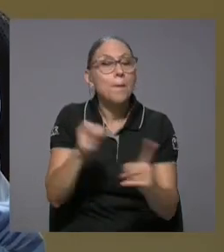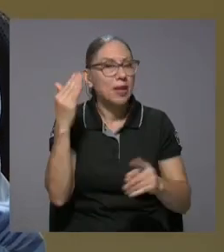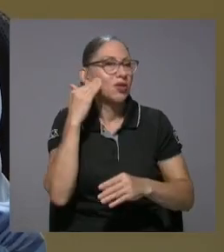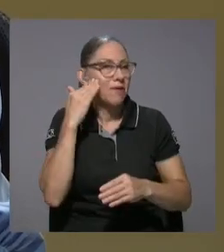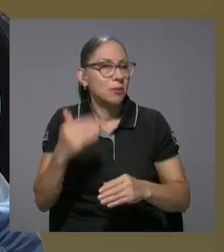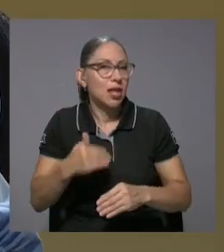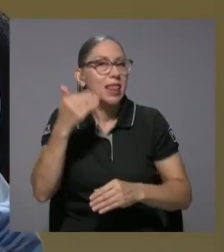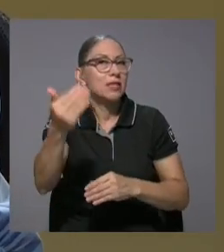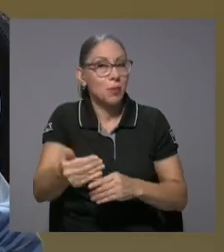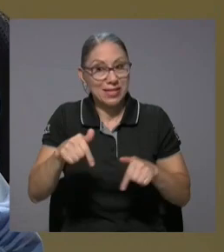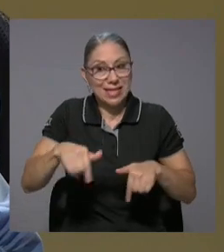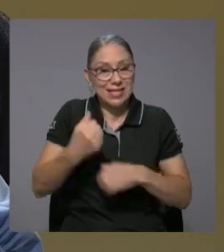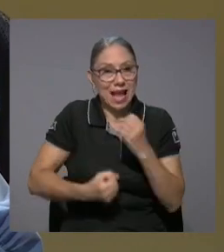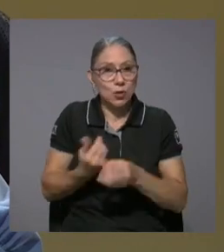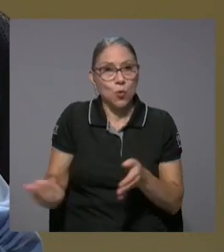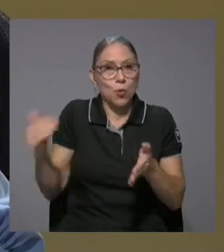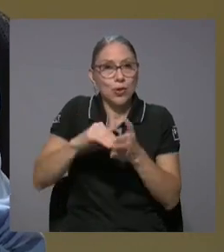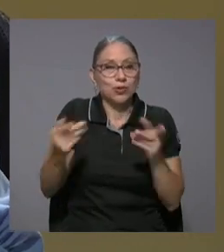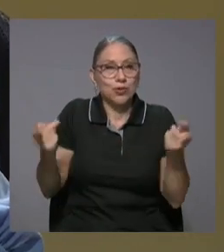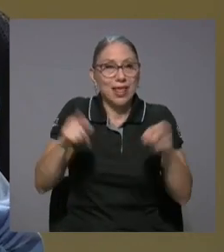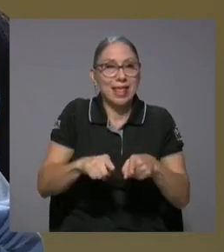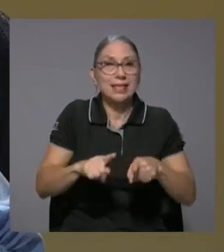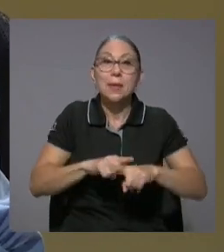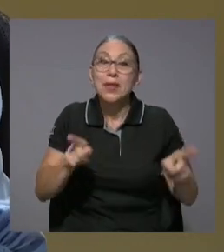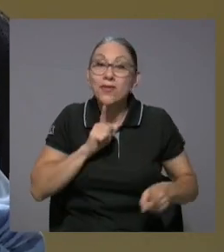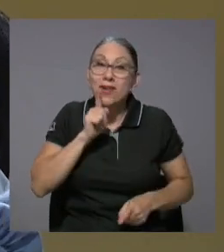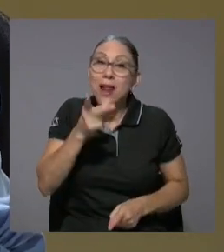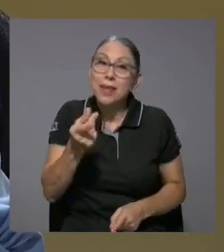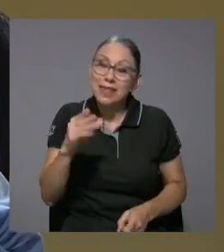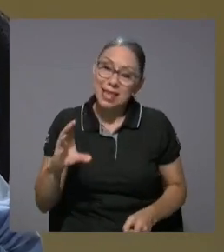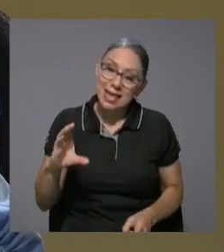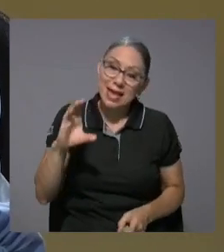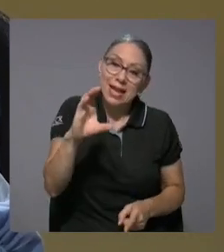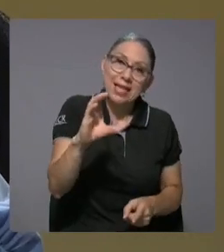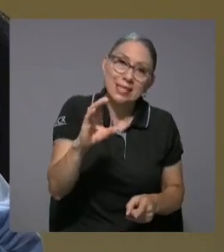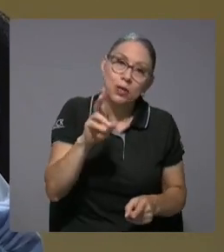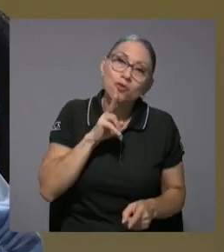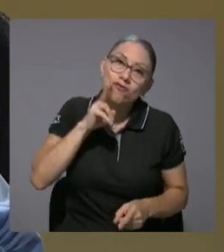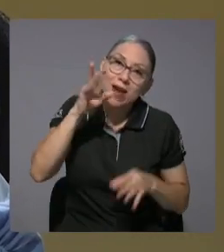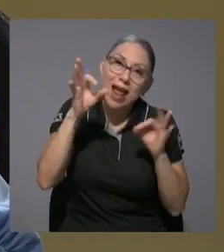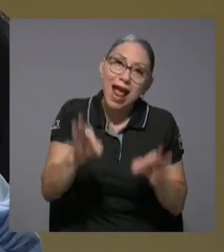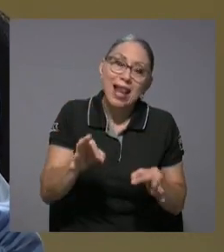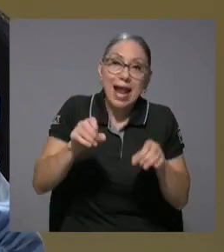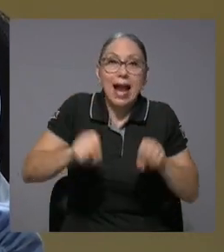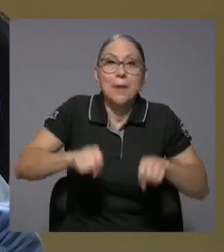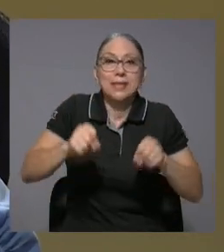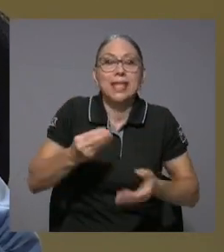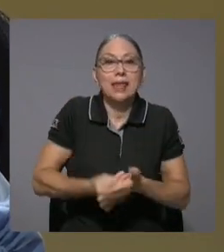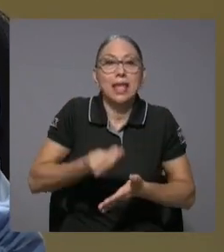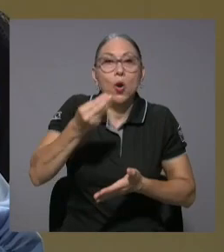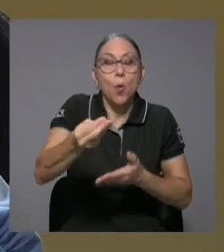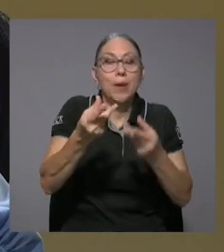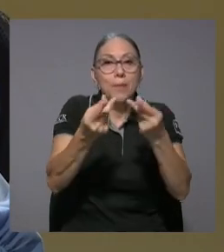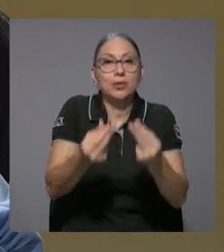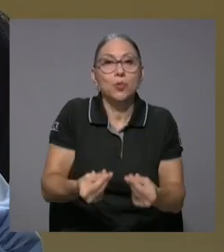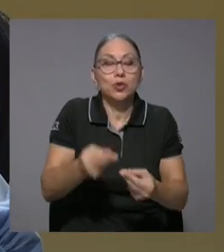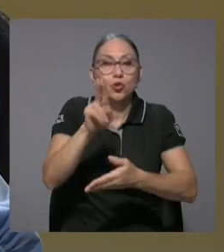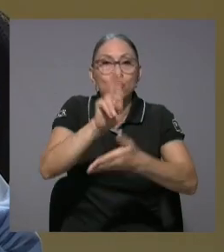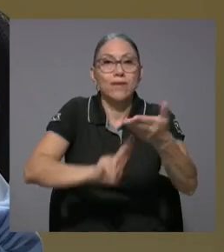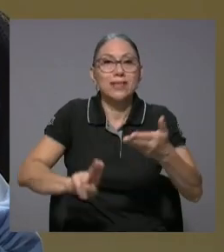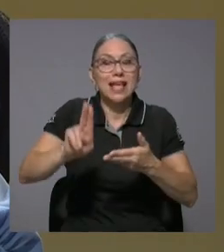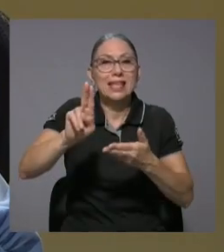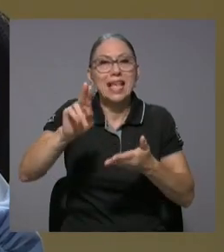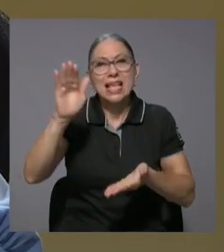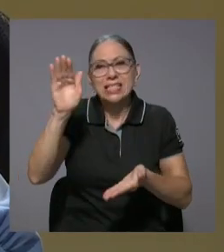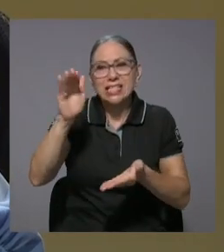suceder, los ingresos en términos reales, es decir, la capacidad de compra de los presupuestos universitarios, se redujo en